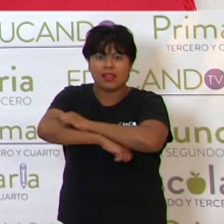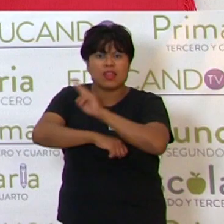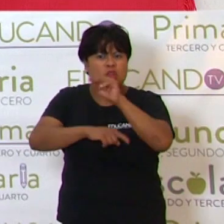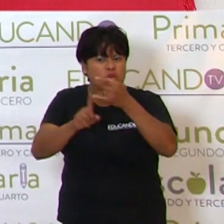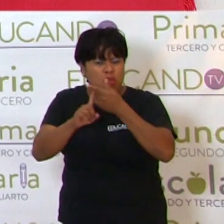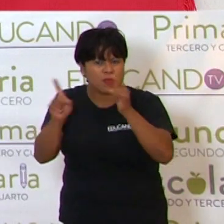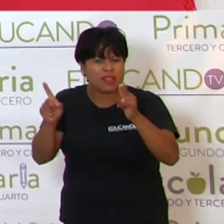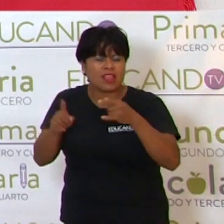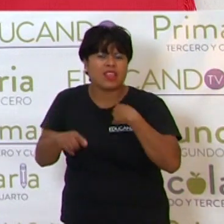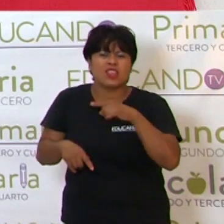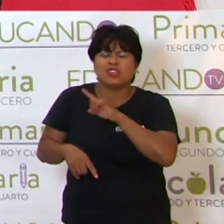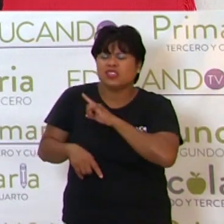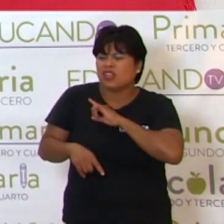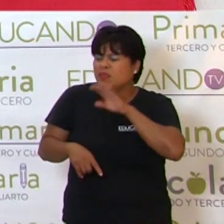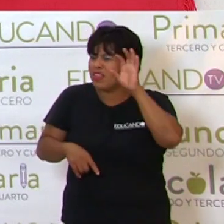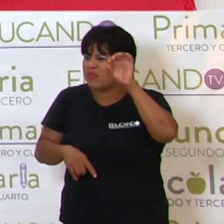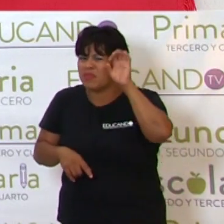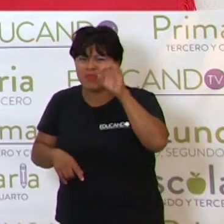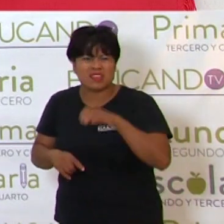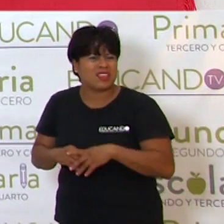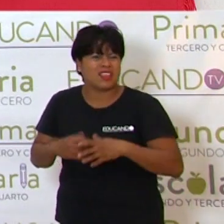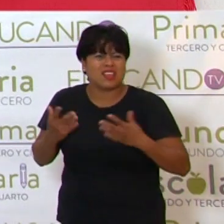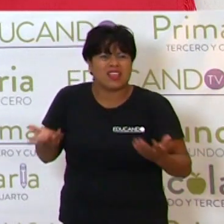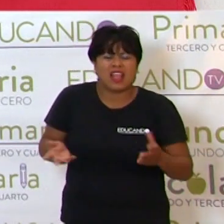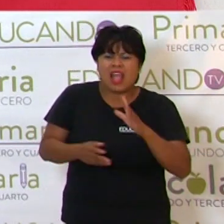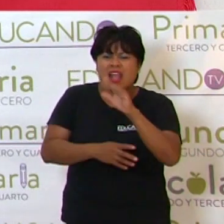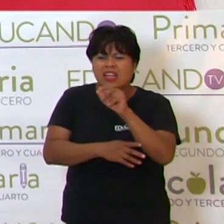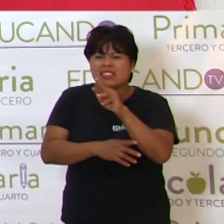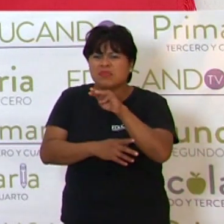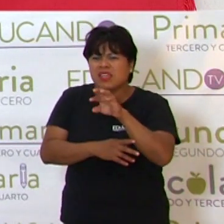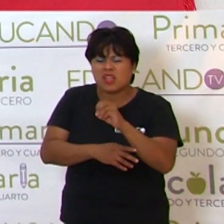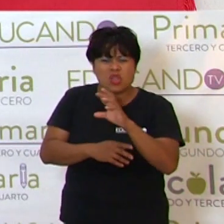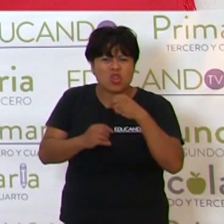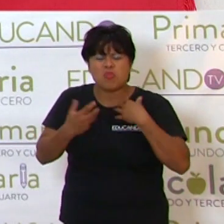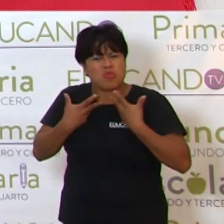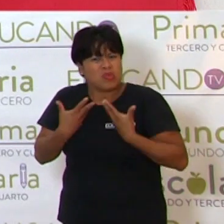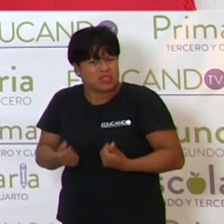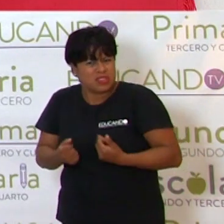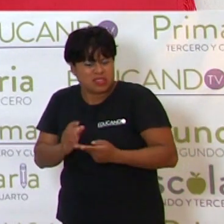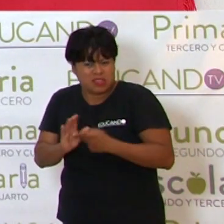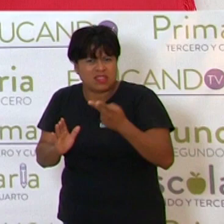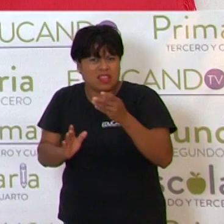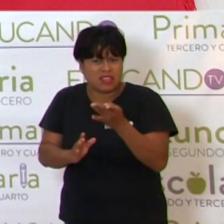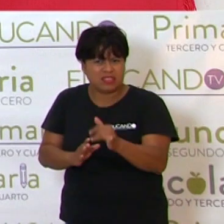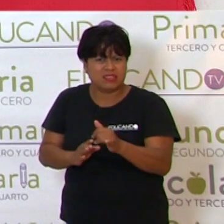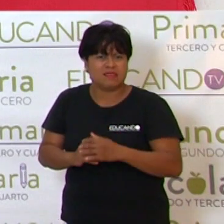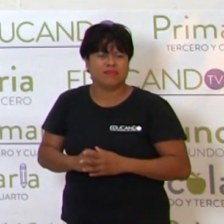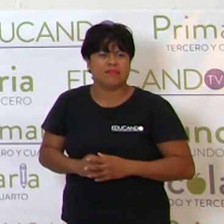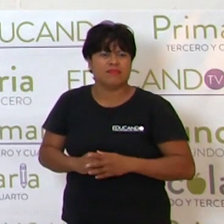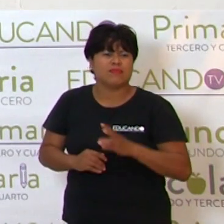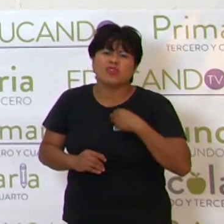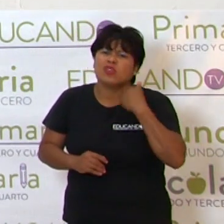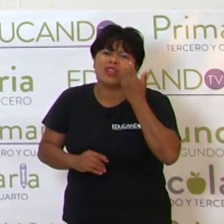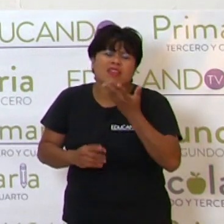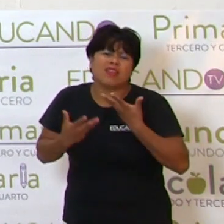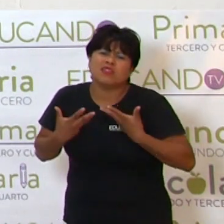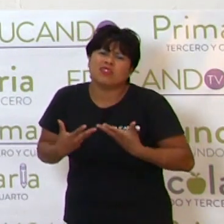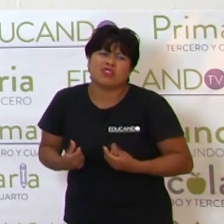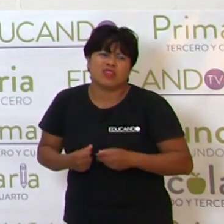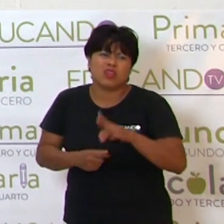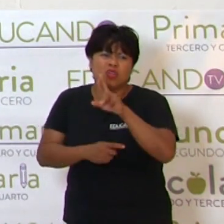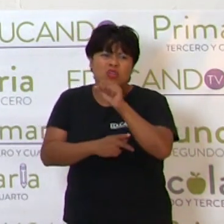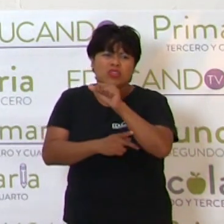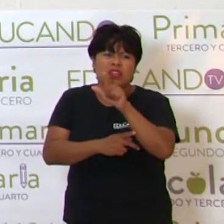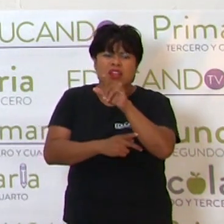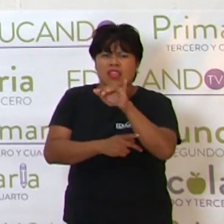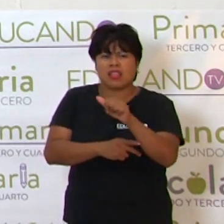¿Qué te pasa? Estaba bromeando. Ay, Casimiro, no vuelvas a asustarme así. No quise asustarte así,